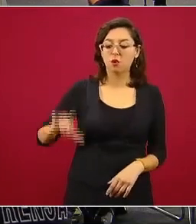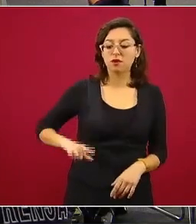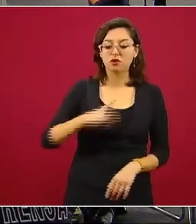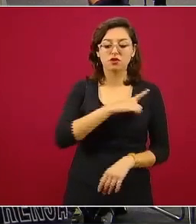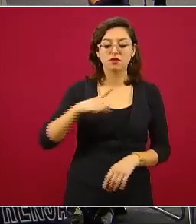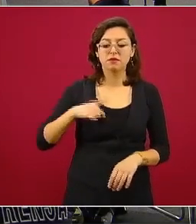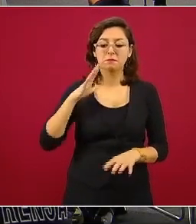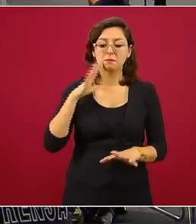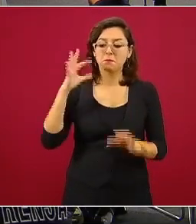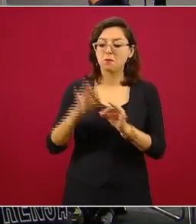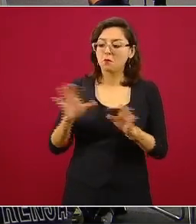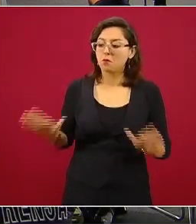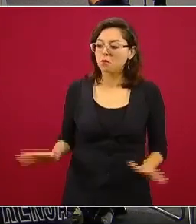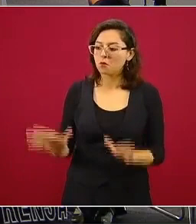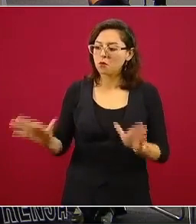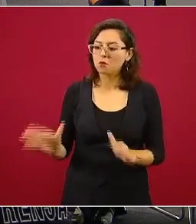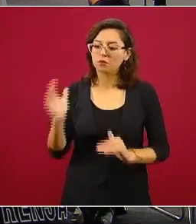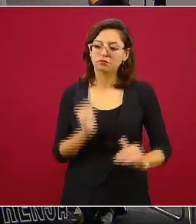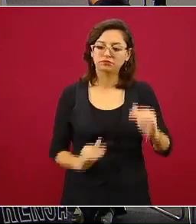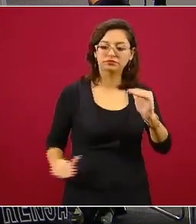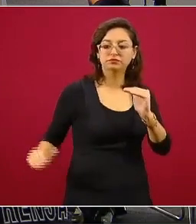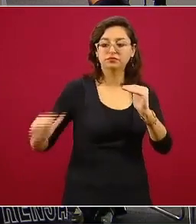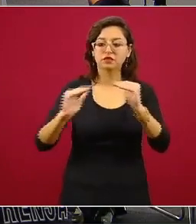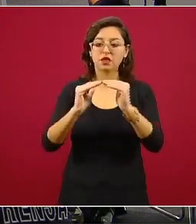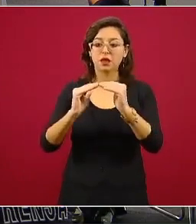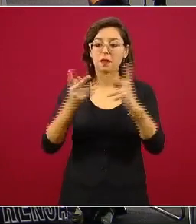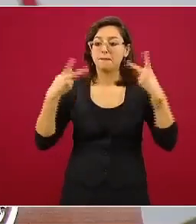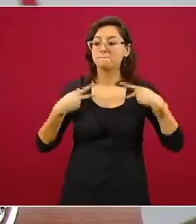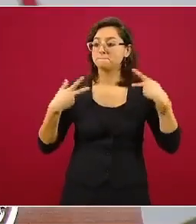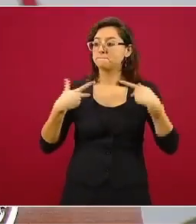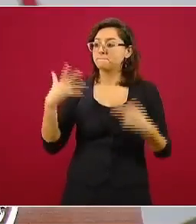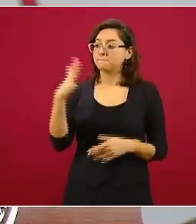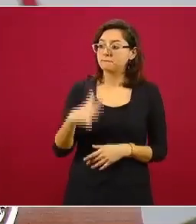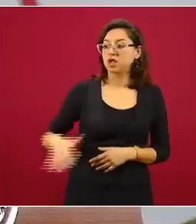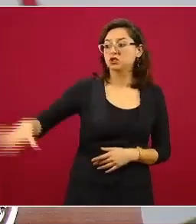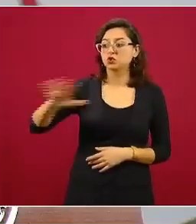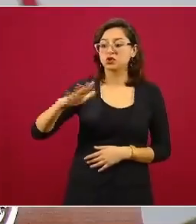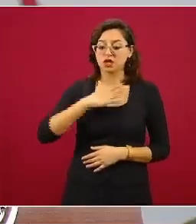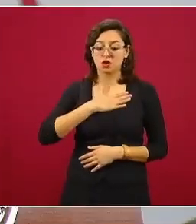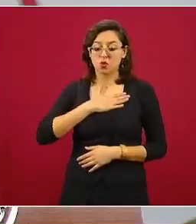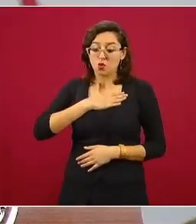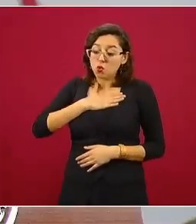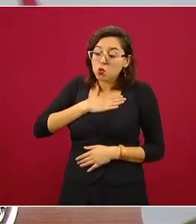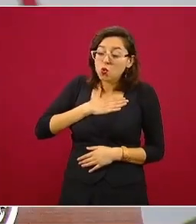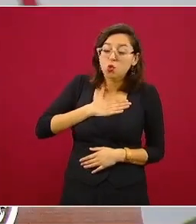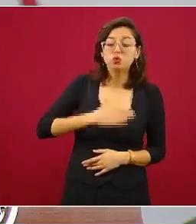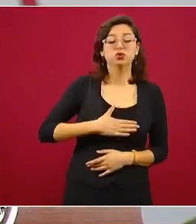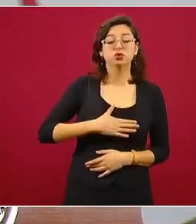posible seguir desplazando la justicia social de la agenda de los gobiernos.